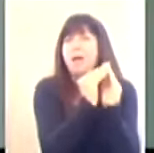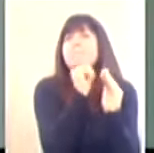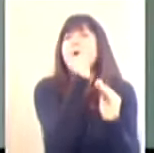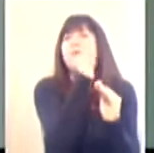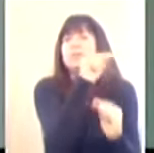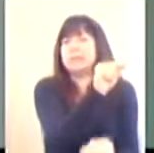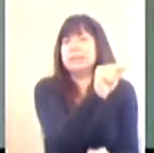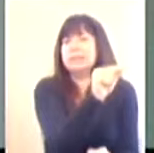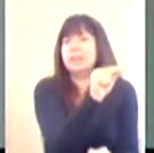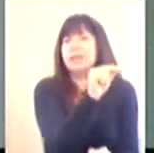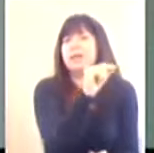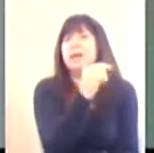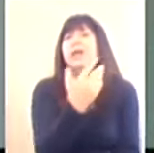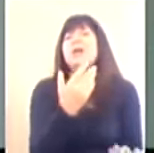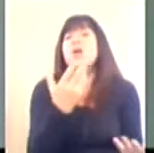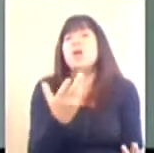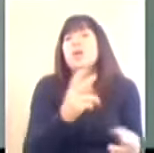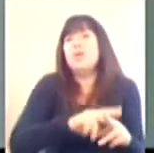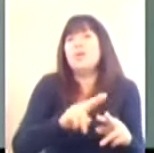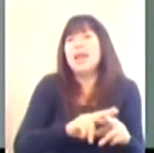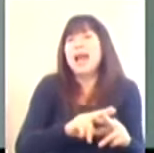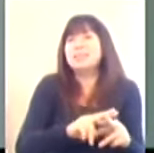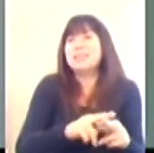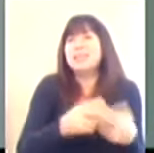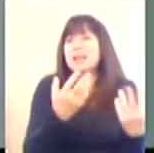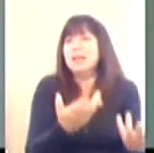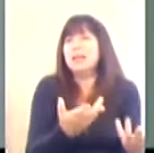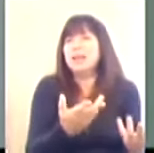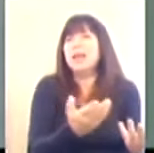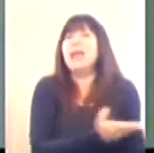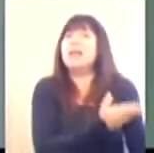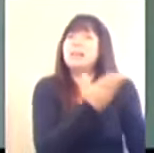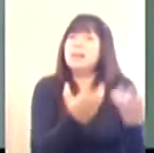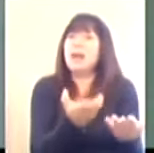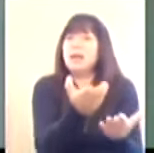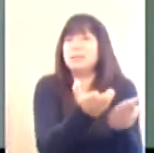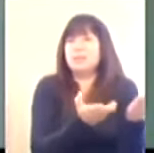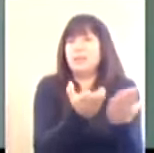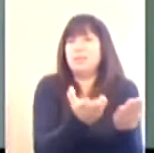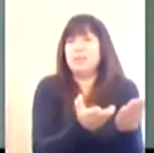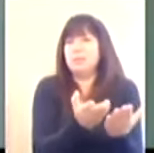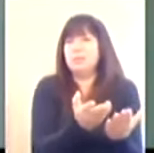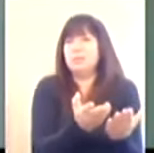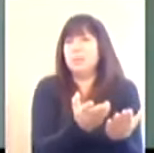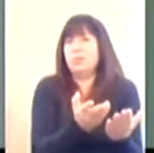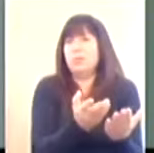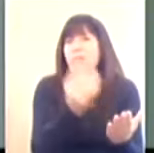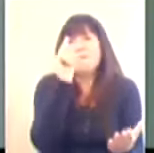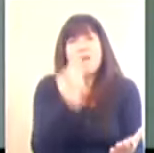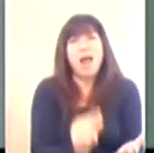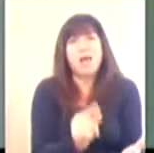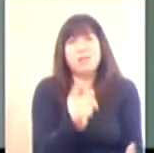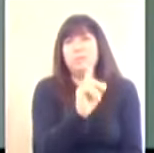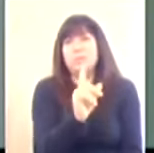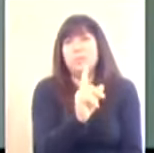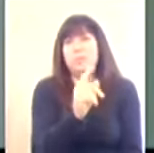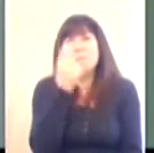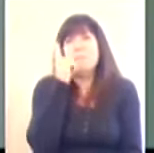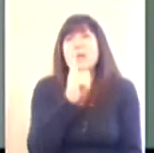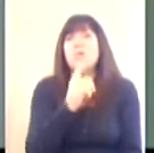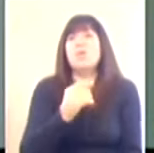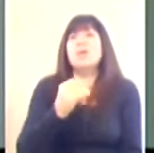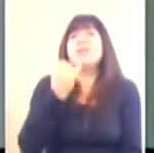finalmente, lo que hace es que muchas veces entrega un servicio que no necesariamente es más barato, que la